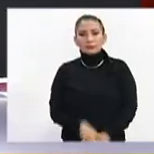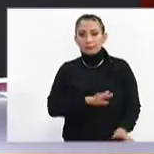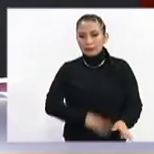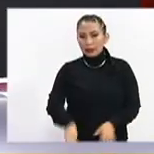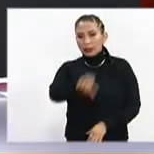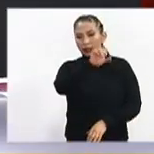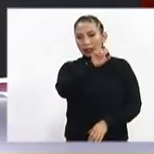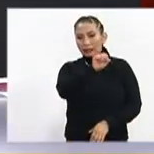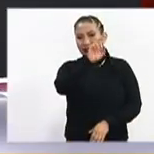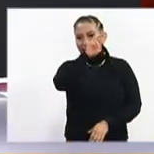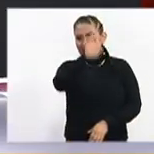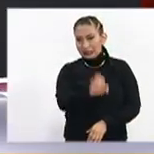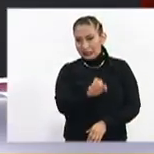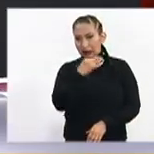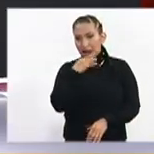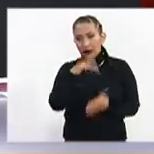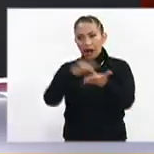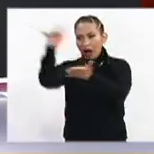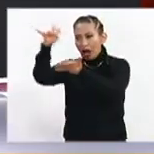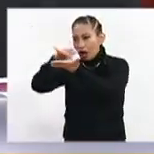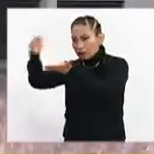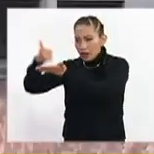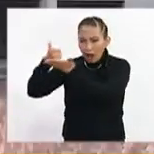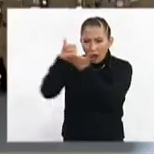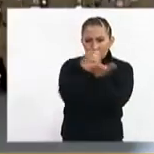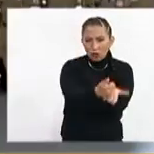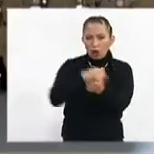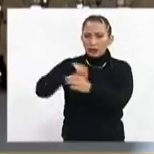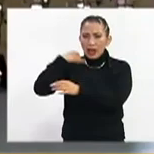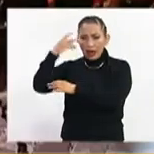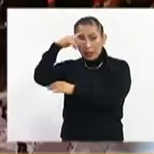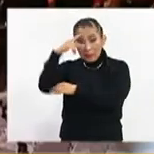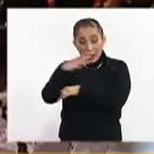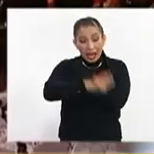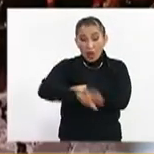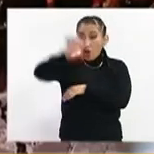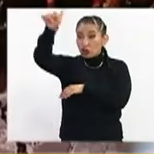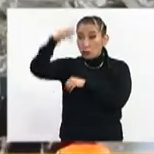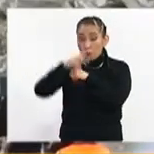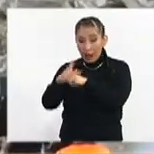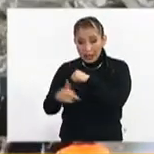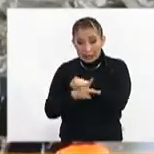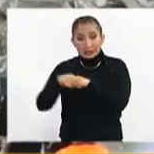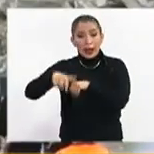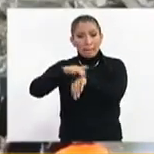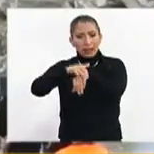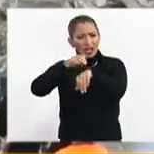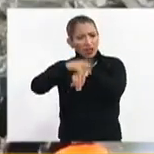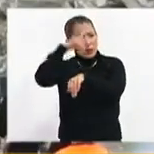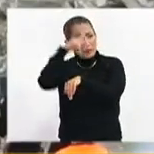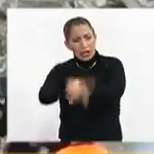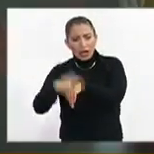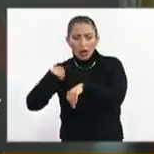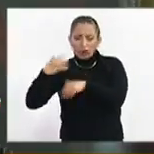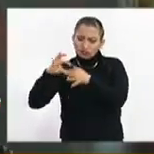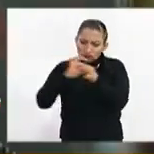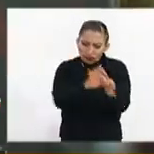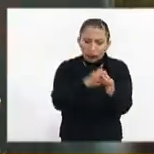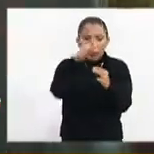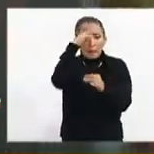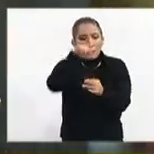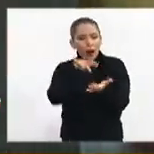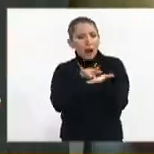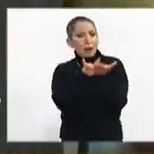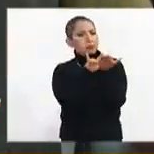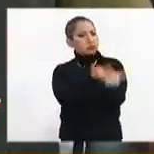La Secretaría de Relaciones Exteriores agradeció la solidaridad de la comunidad mexicana en el exterior y amigos de México quienes se han unido para